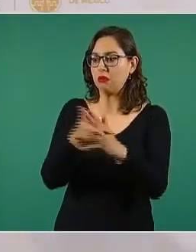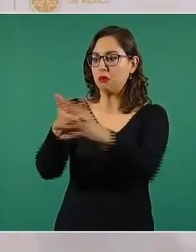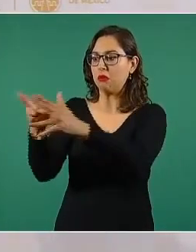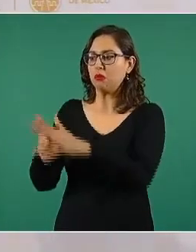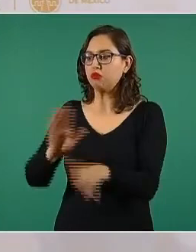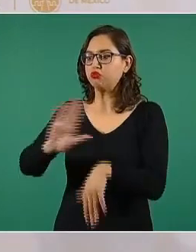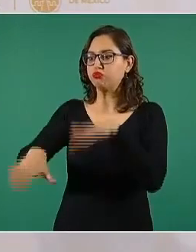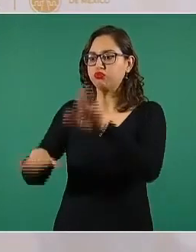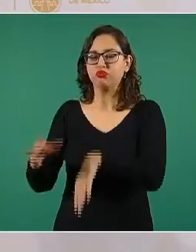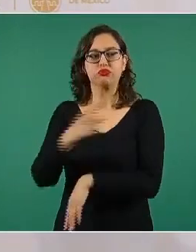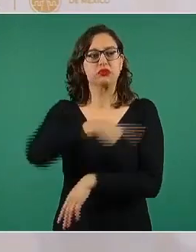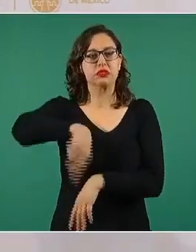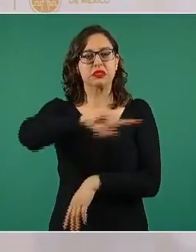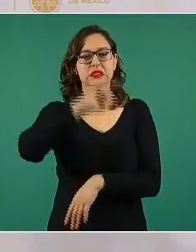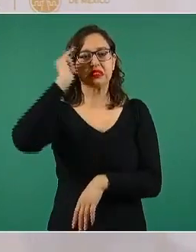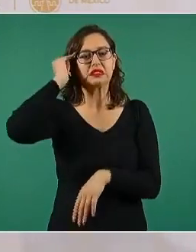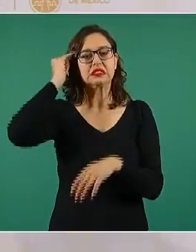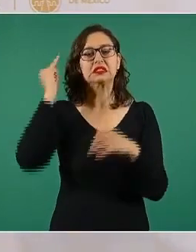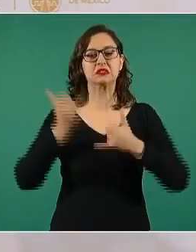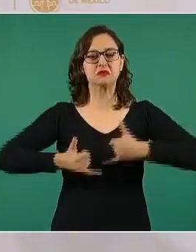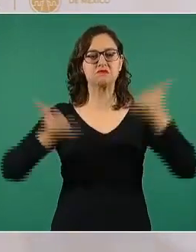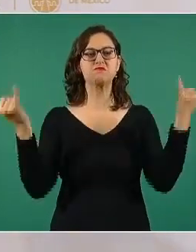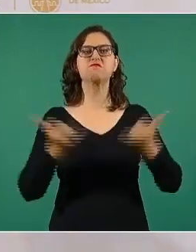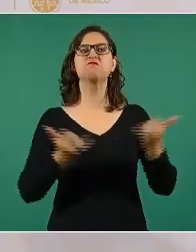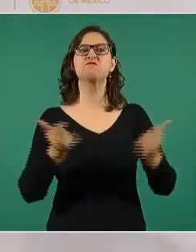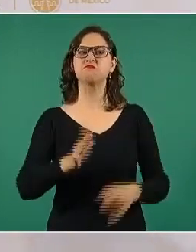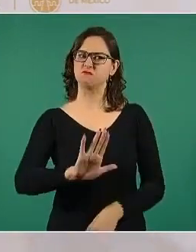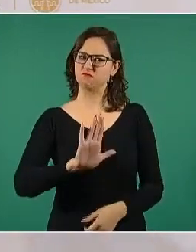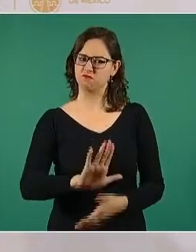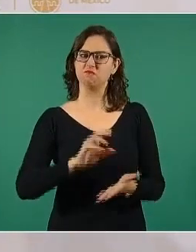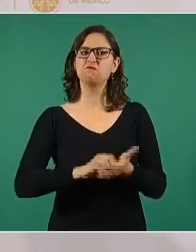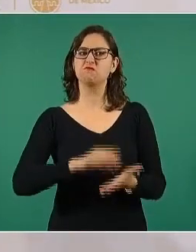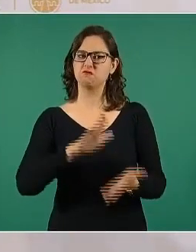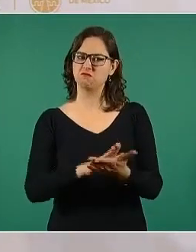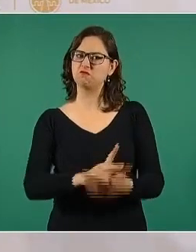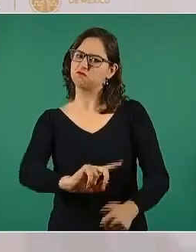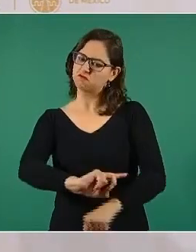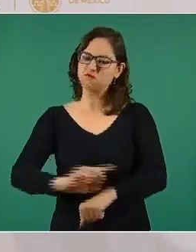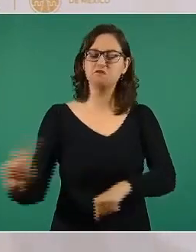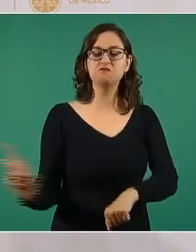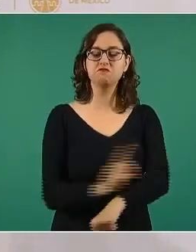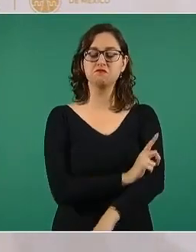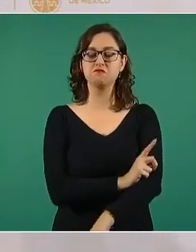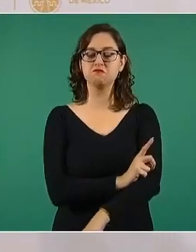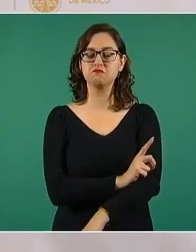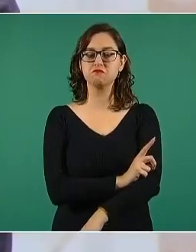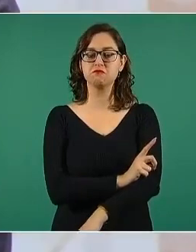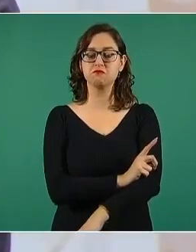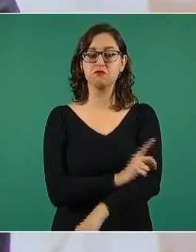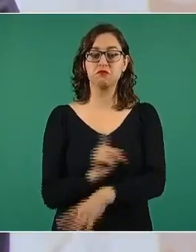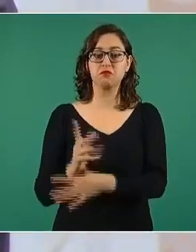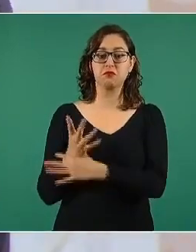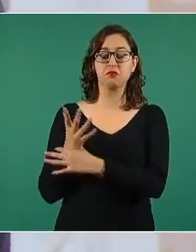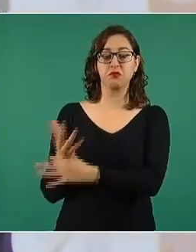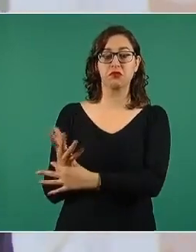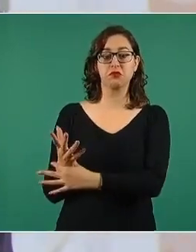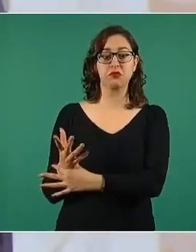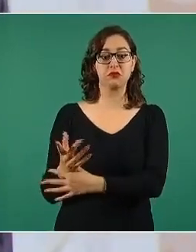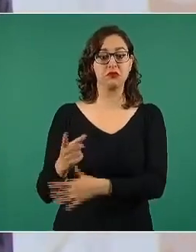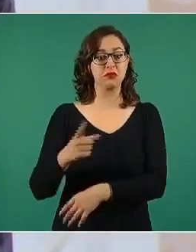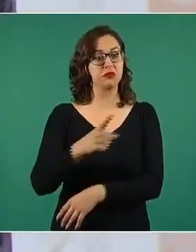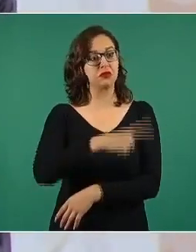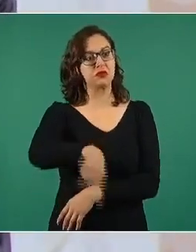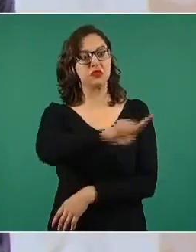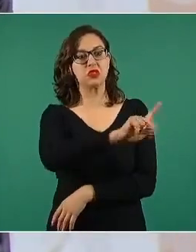los indígenas, que además, cito textualmente, comen